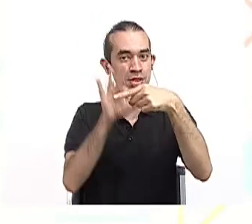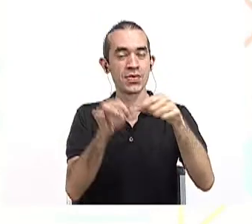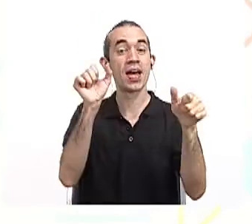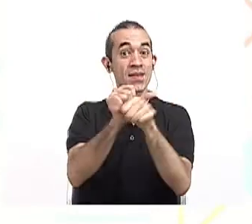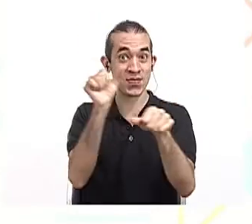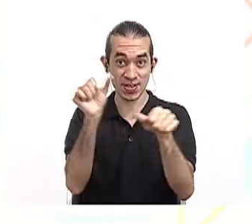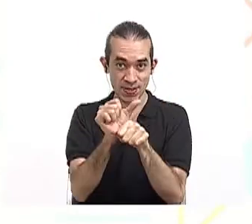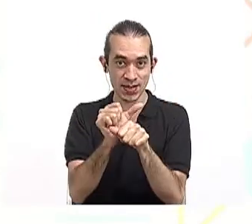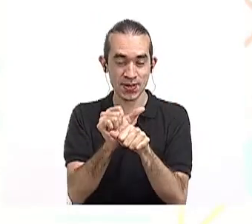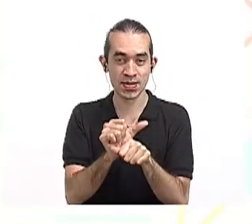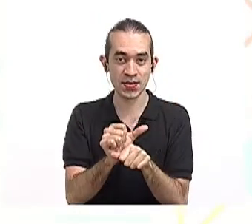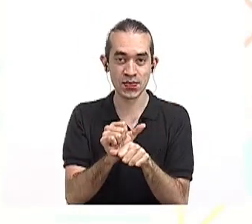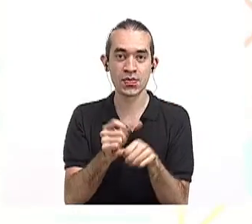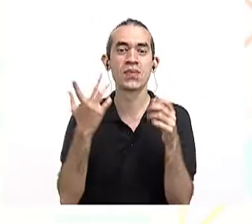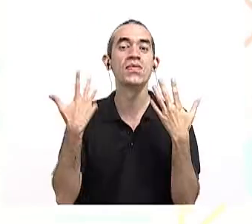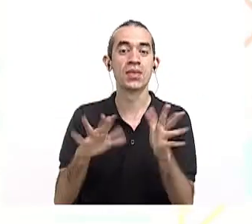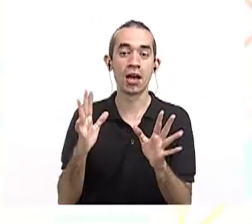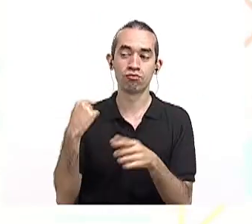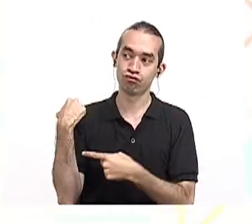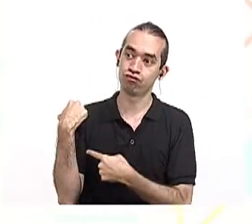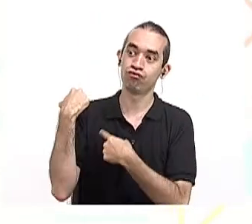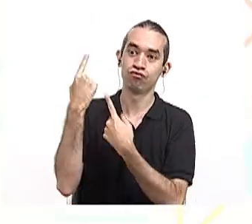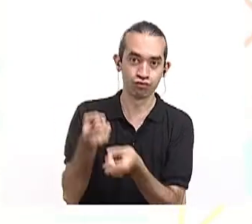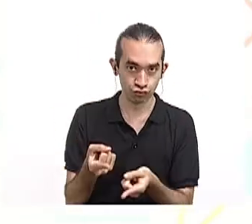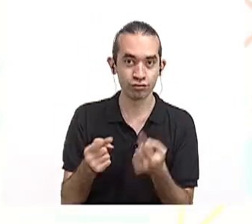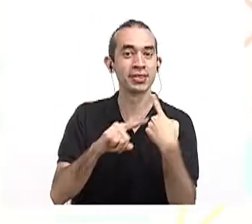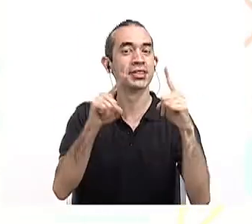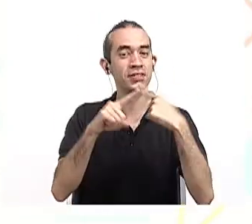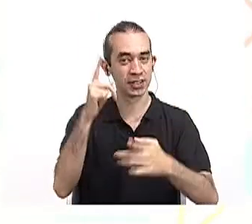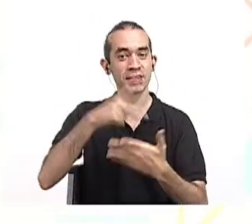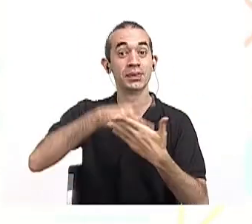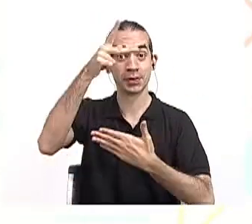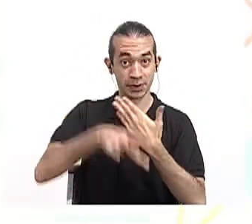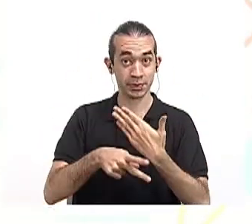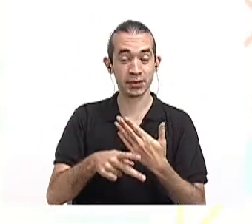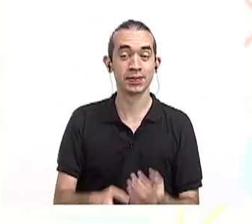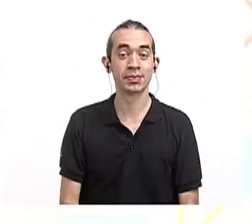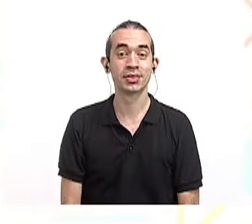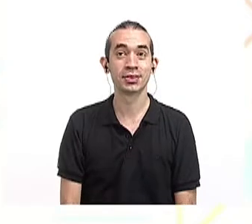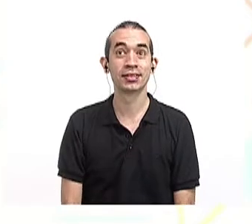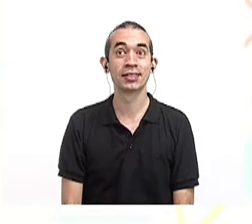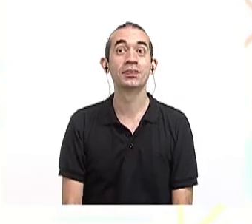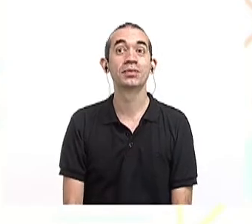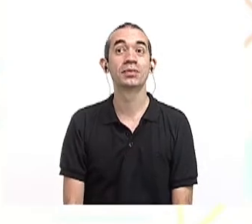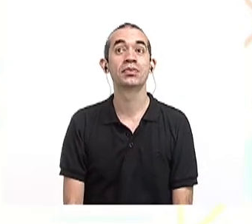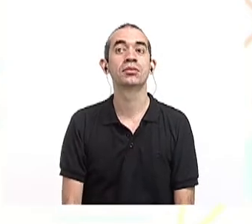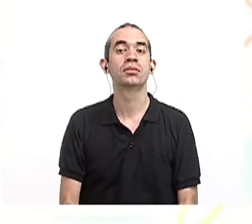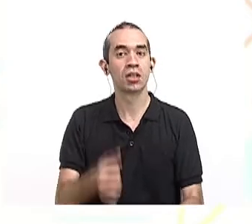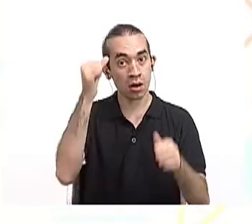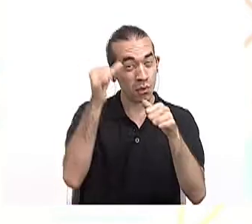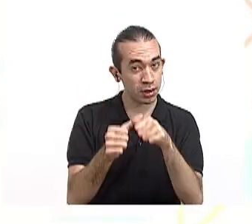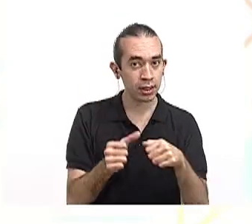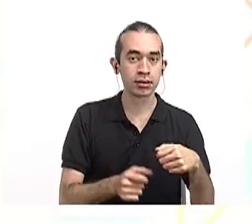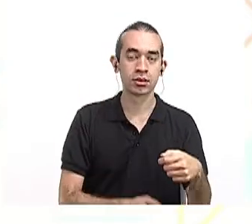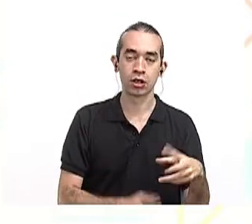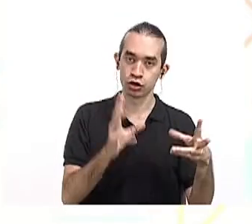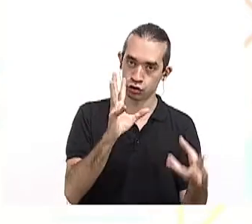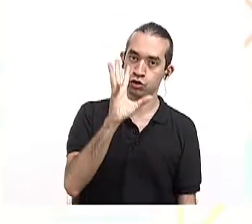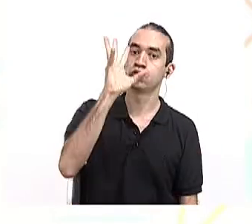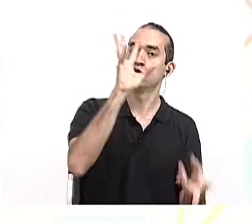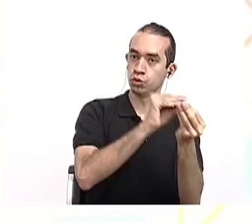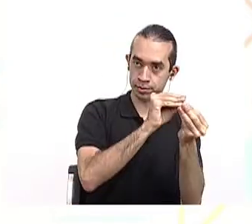algebraicas, que hemos trabajado en los programas anteriores. Trabajamos con la suma de